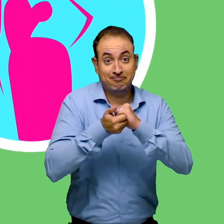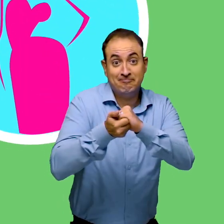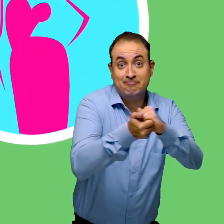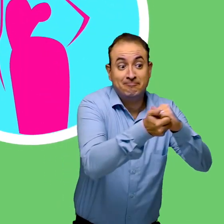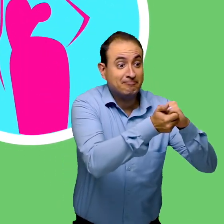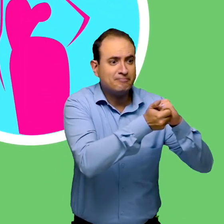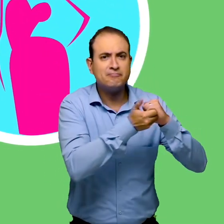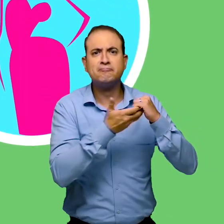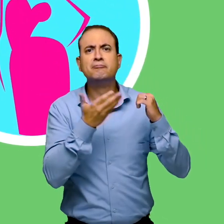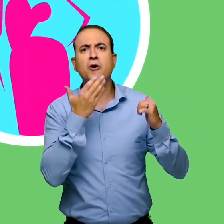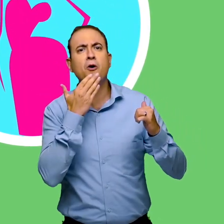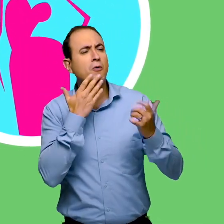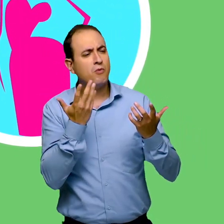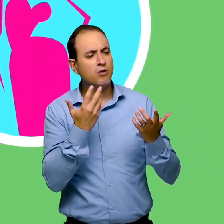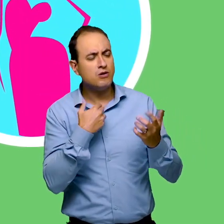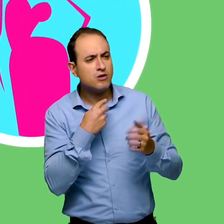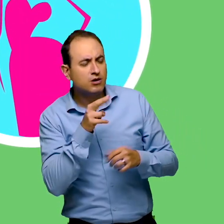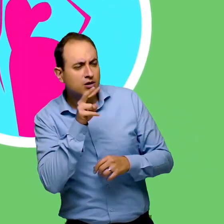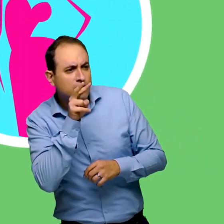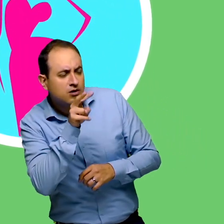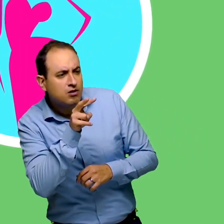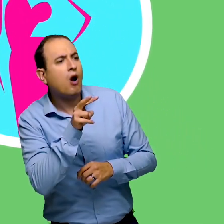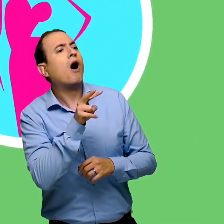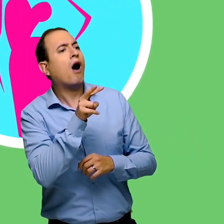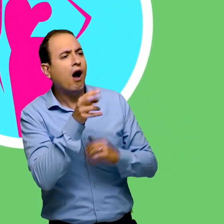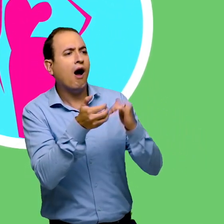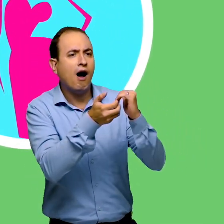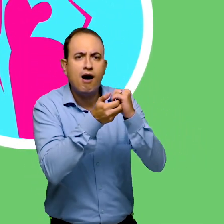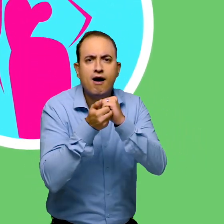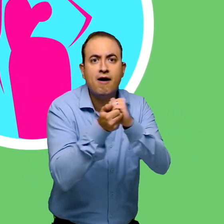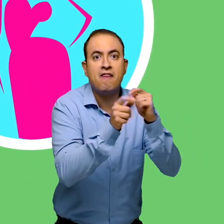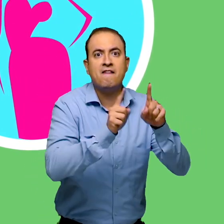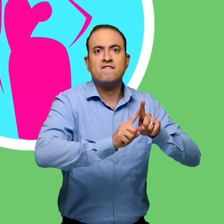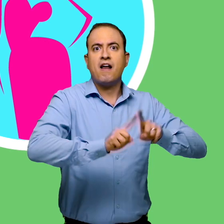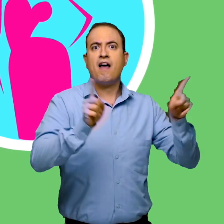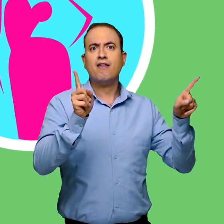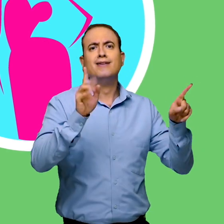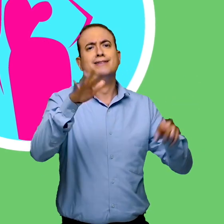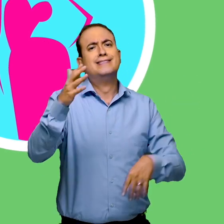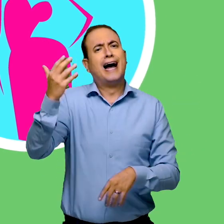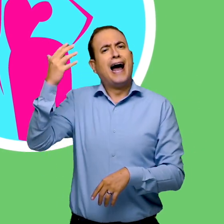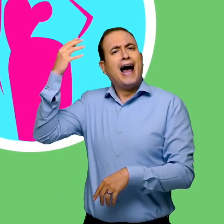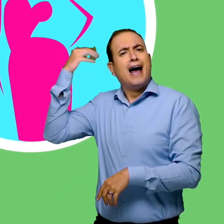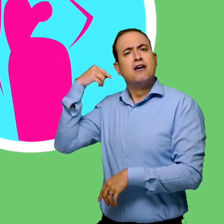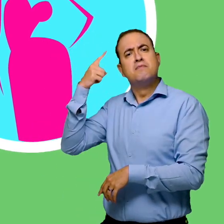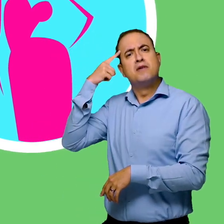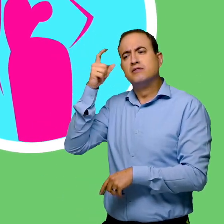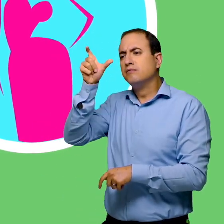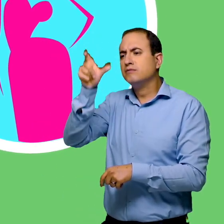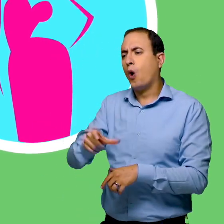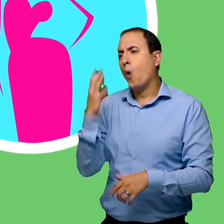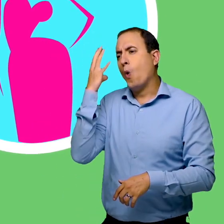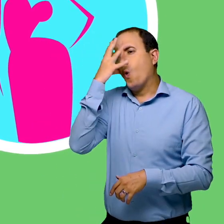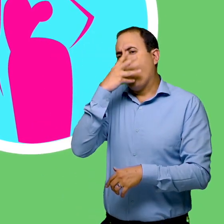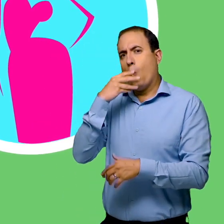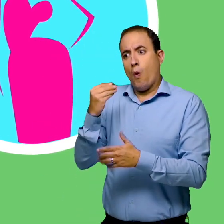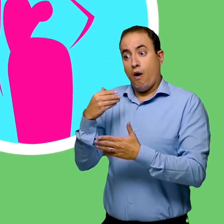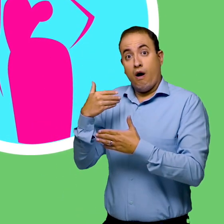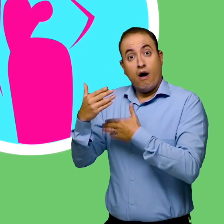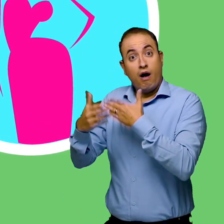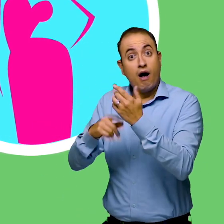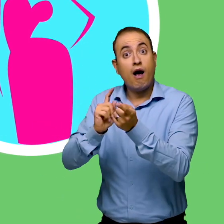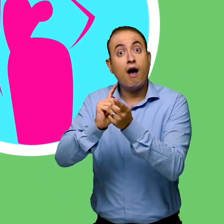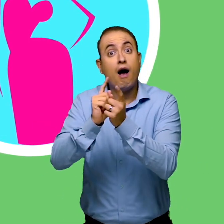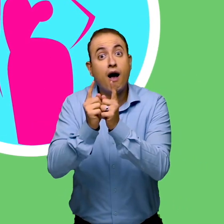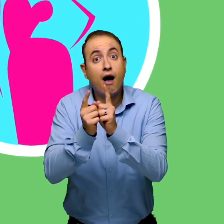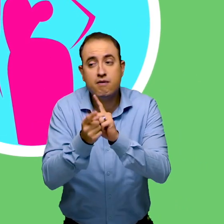Por ejemplo, las formas de relacionarnos o, incluso, entender la belleza han cambiado a lo largo de la historia, cuando los ideales sobre